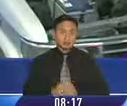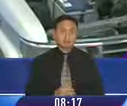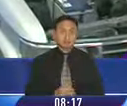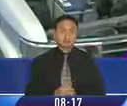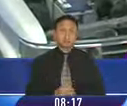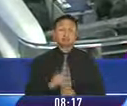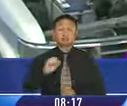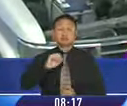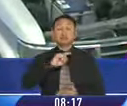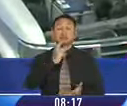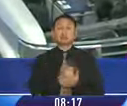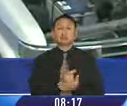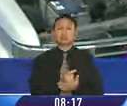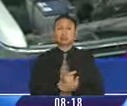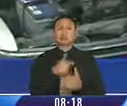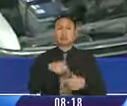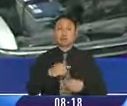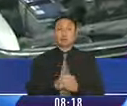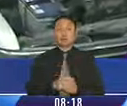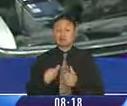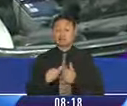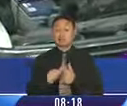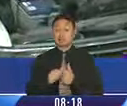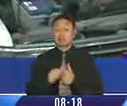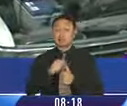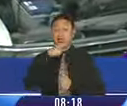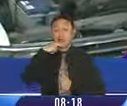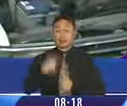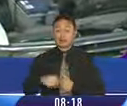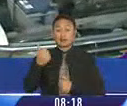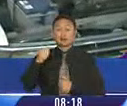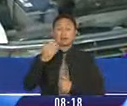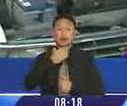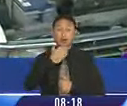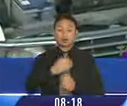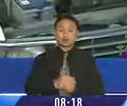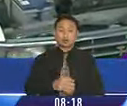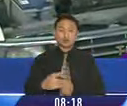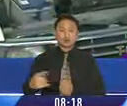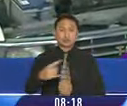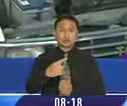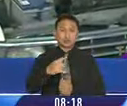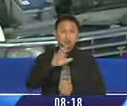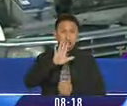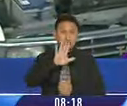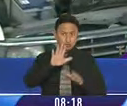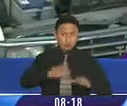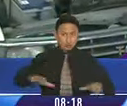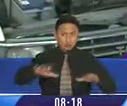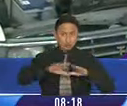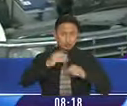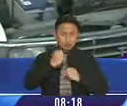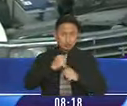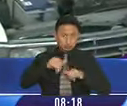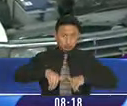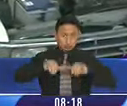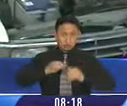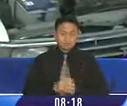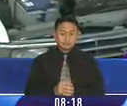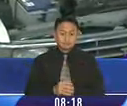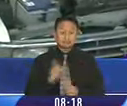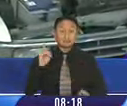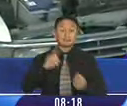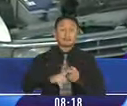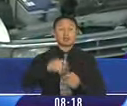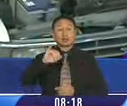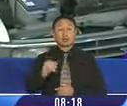es, justamente. Estamos cerca de un feriado del 10 de agosto. ¿Va a trabajar los 5 centros de revisión técnica vehicular? A ver, trabajamos hasta el